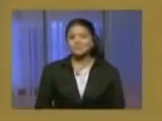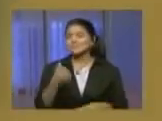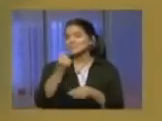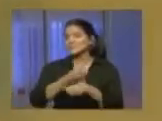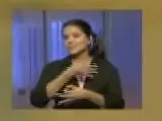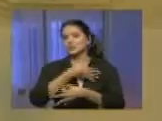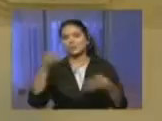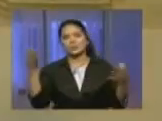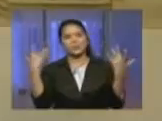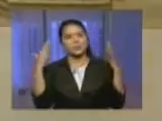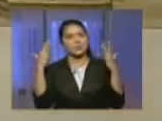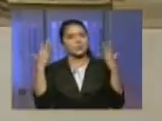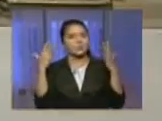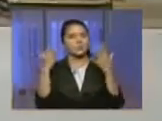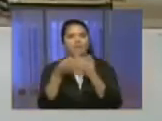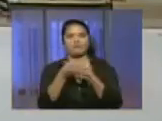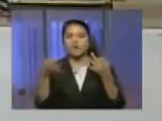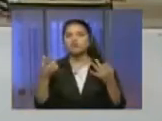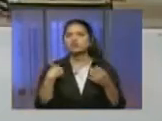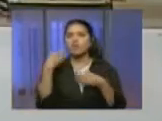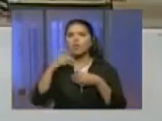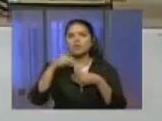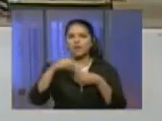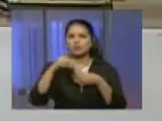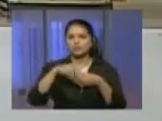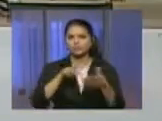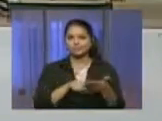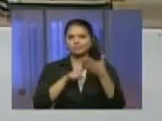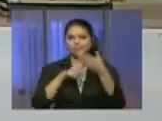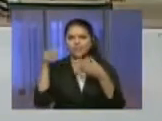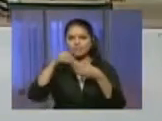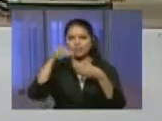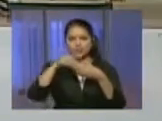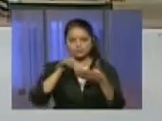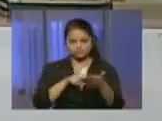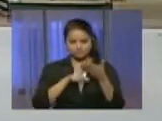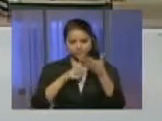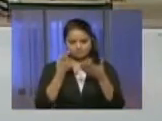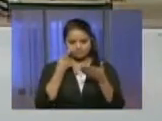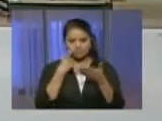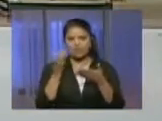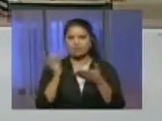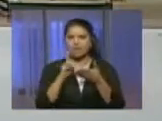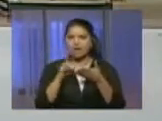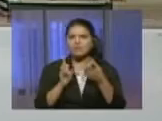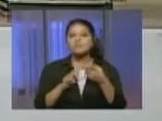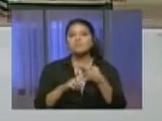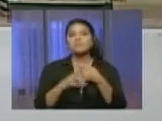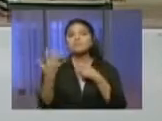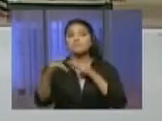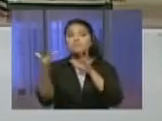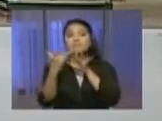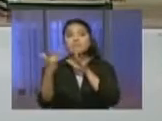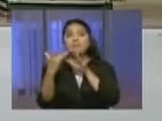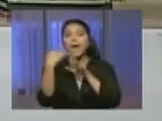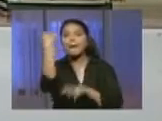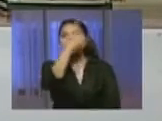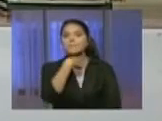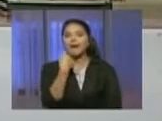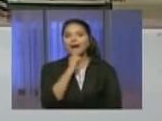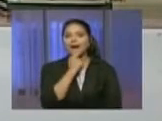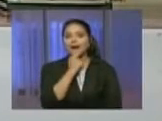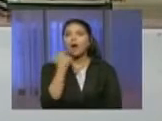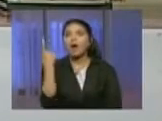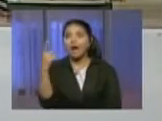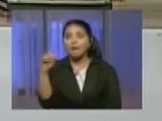éxito yo tenía algunos datos por aquí fíjense ustedes tenemos un pase a macarado allá Tenemos al